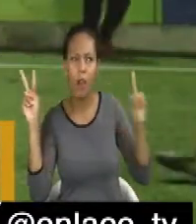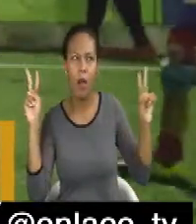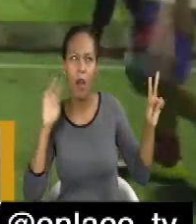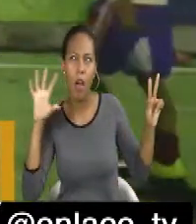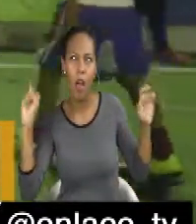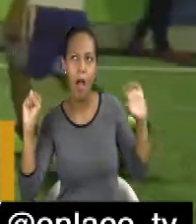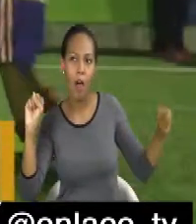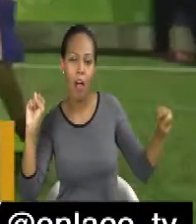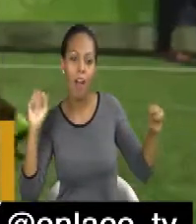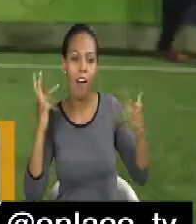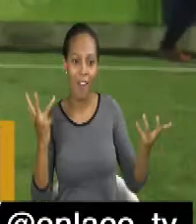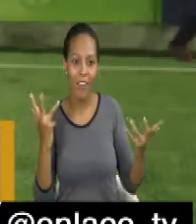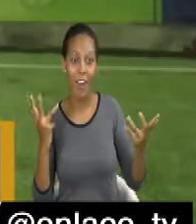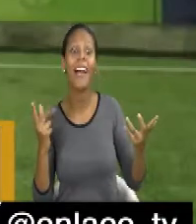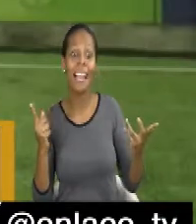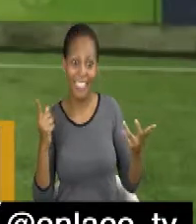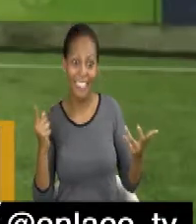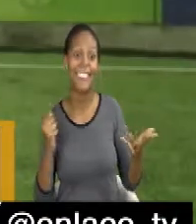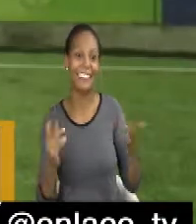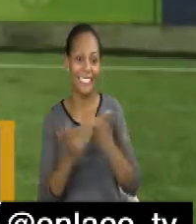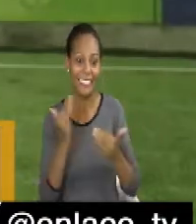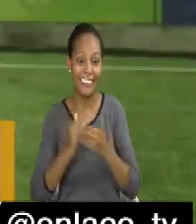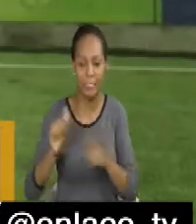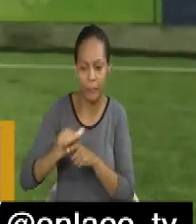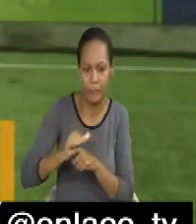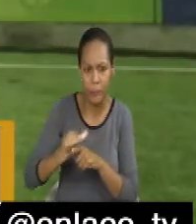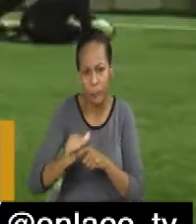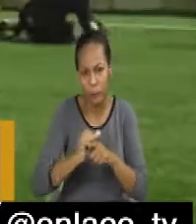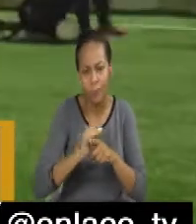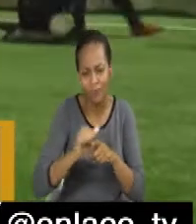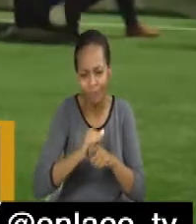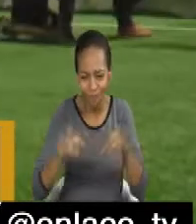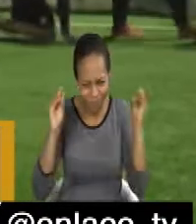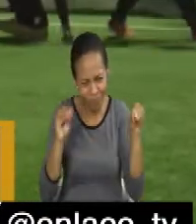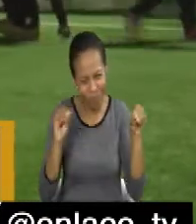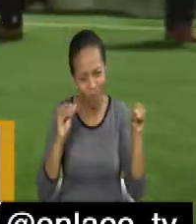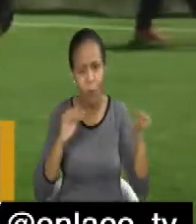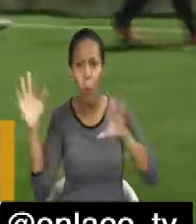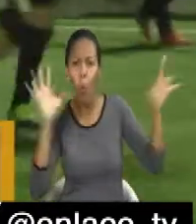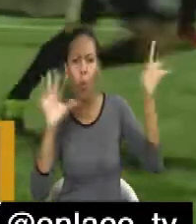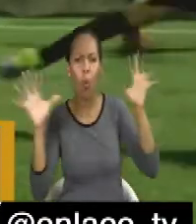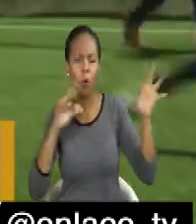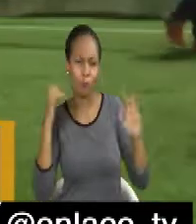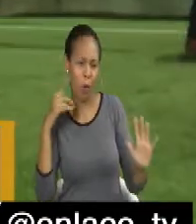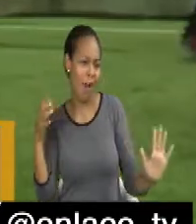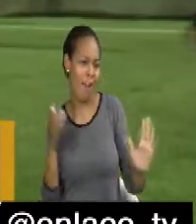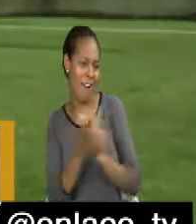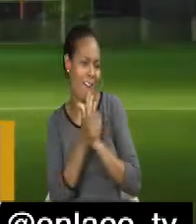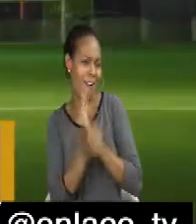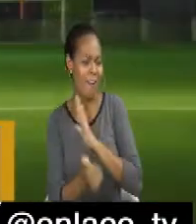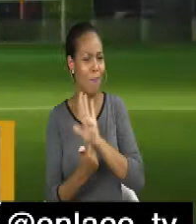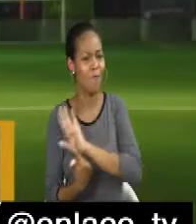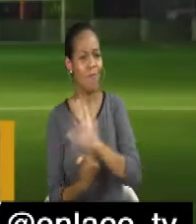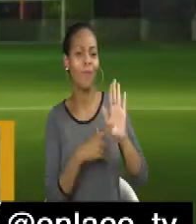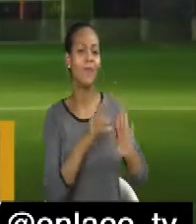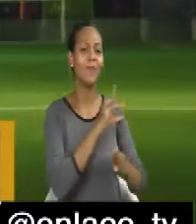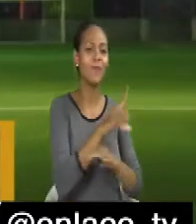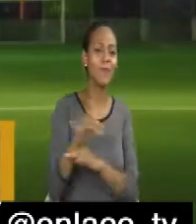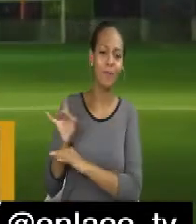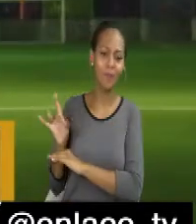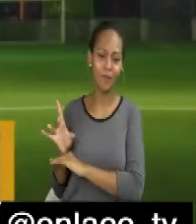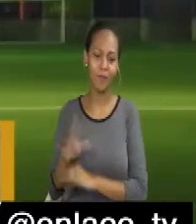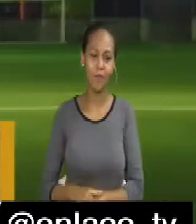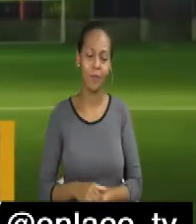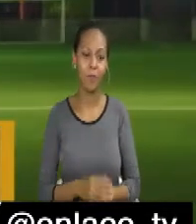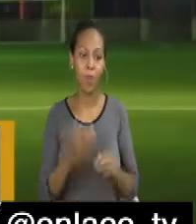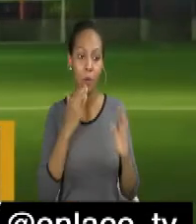las habilidades que viene practicando el club con sus guardametas para poder estar dentro de los mejores. Precisa pues varias actividades de